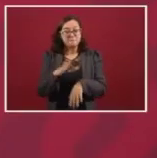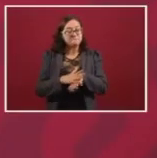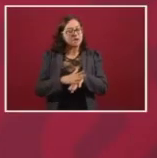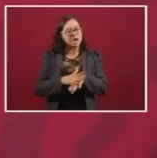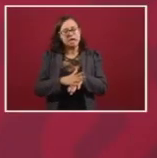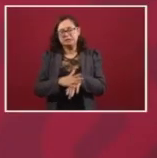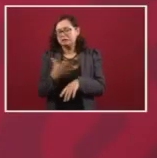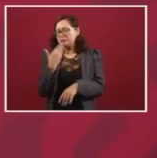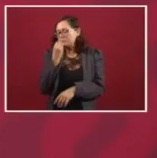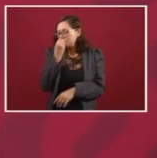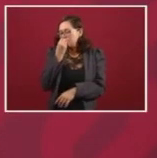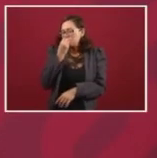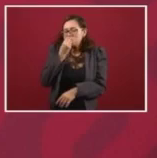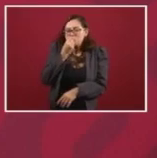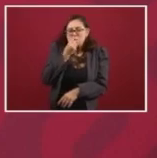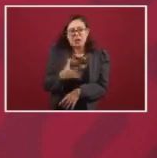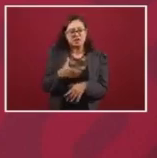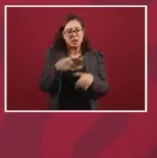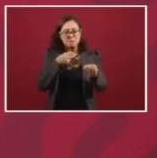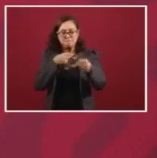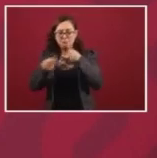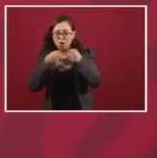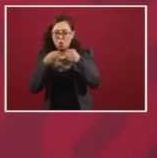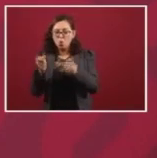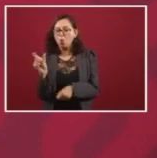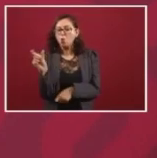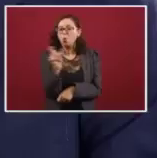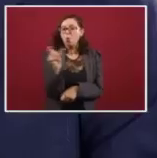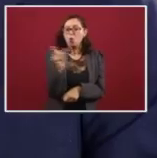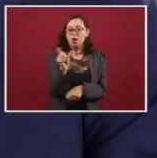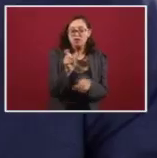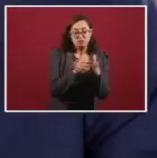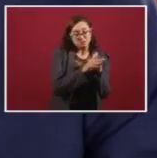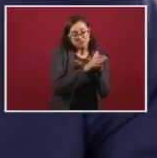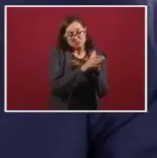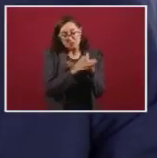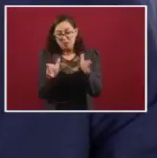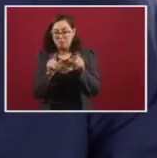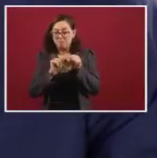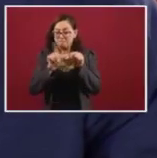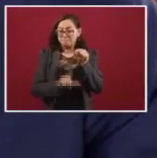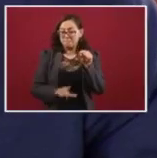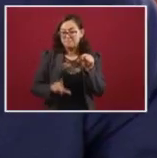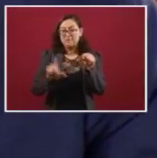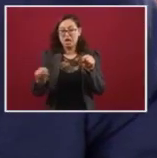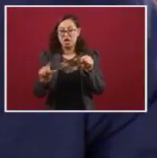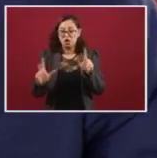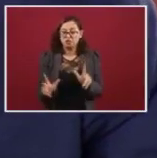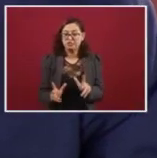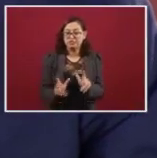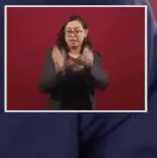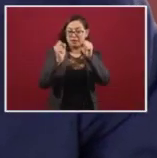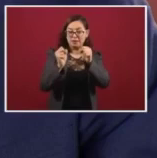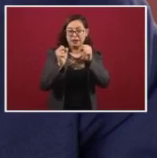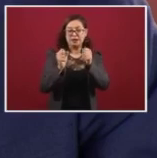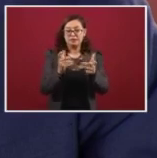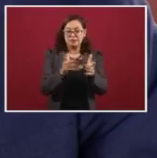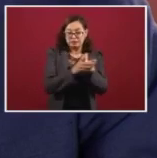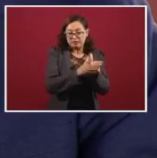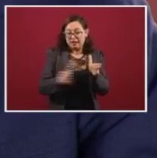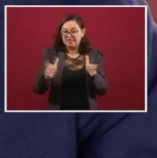historia se dio en la época de la República restaurada, en 10 años, los mejores